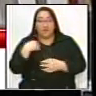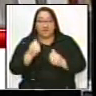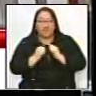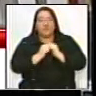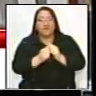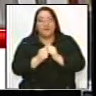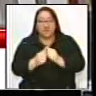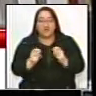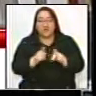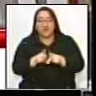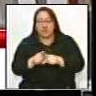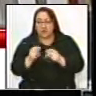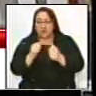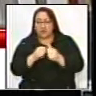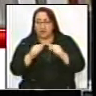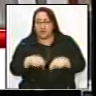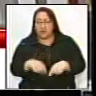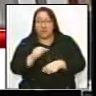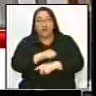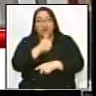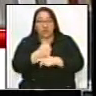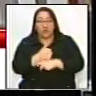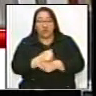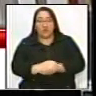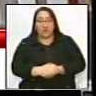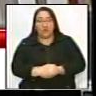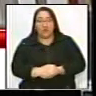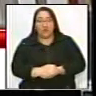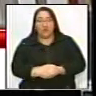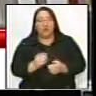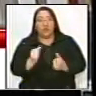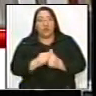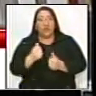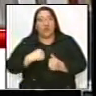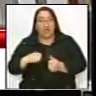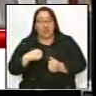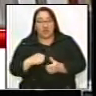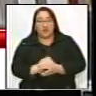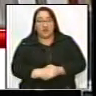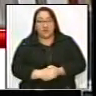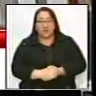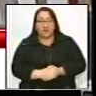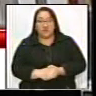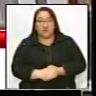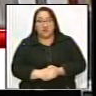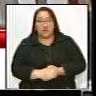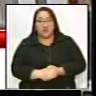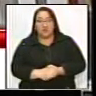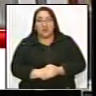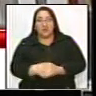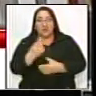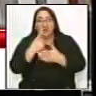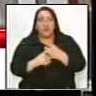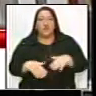acompañándolos también ante estas autoridades, ante el alcalde, me imagino, sí, ante el alcalde, para que pueda